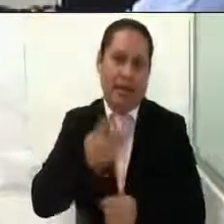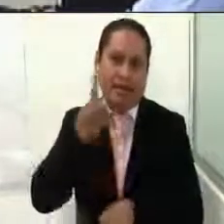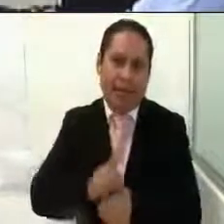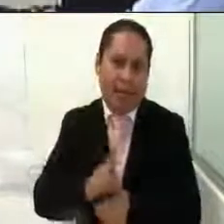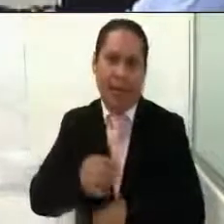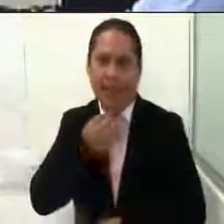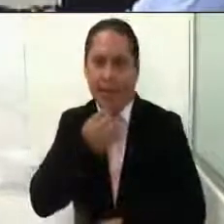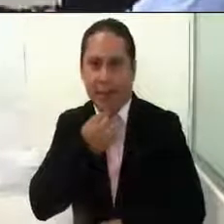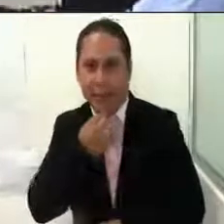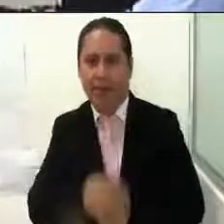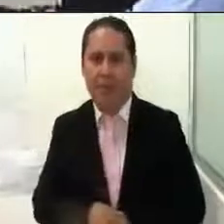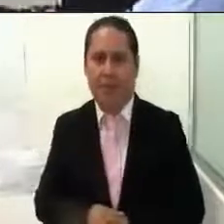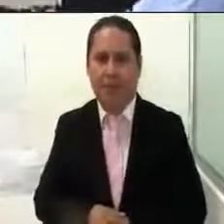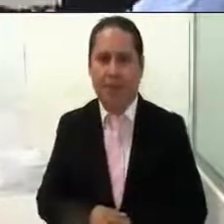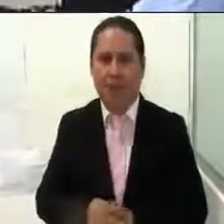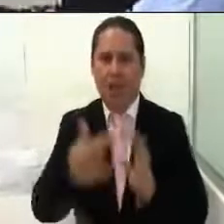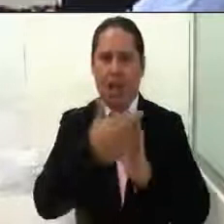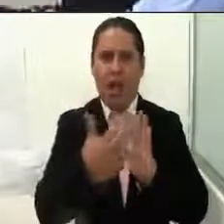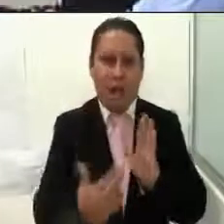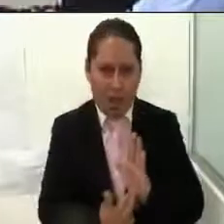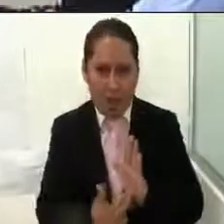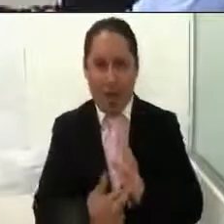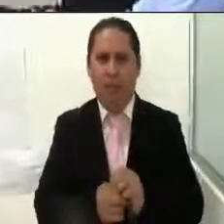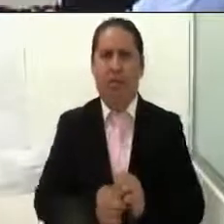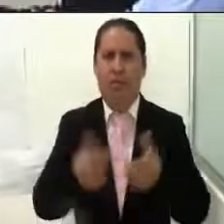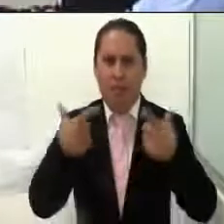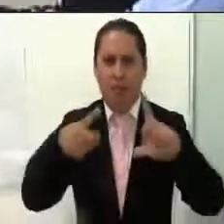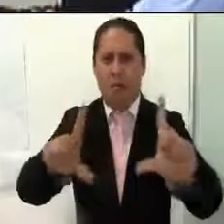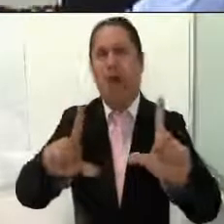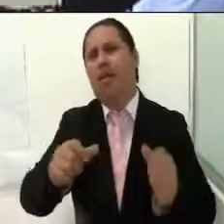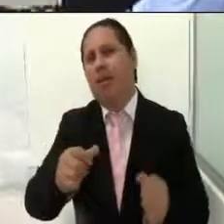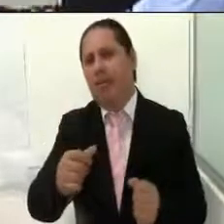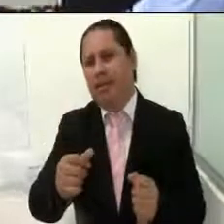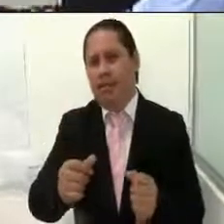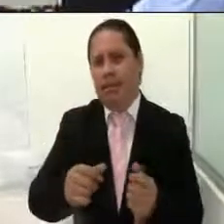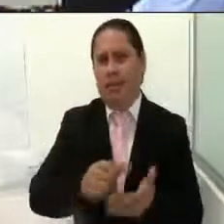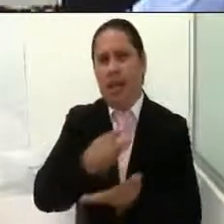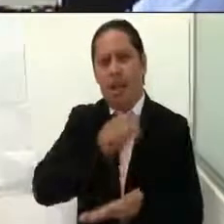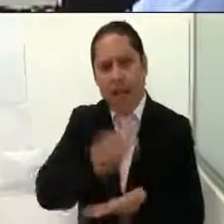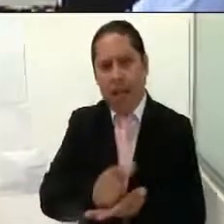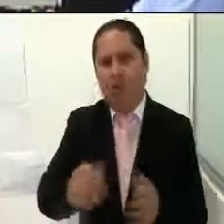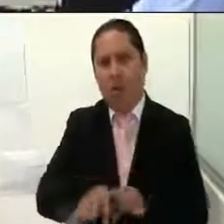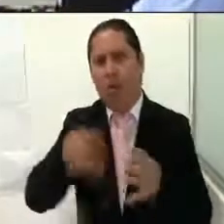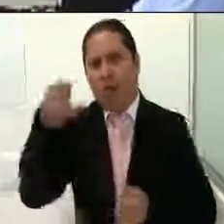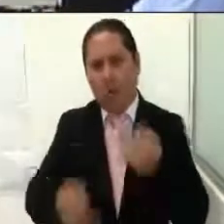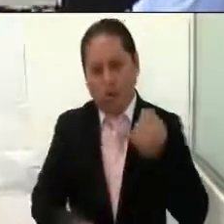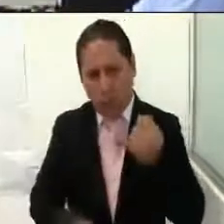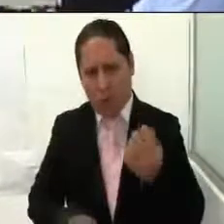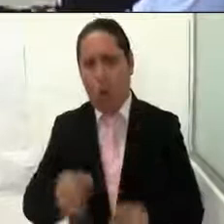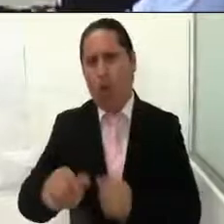derivado de las reformas al marco normativo en materia civil en junio de 2014